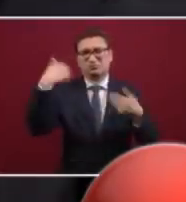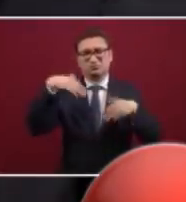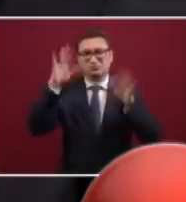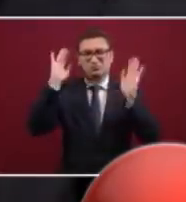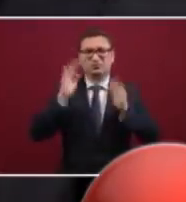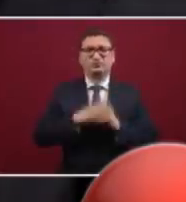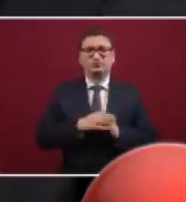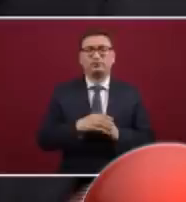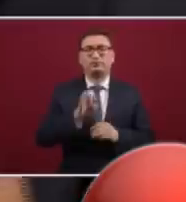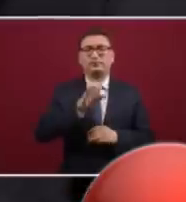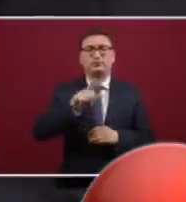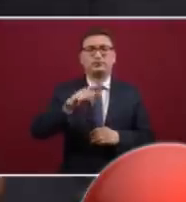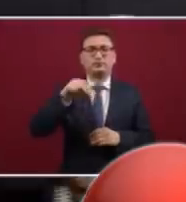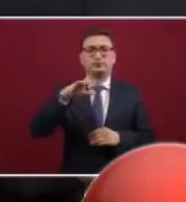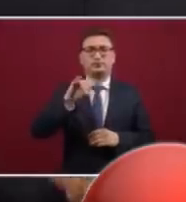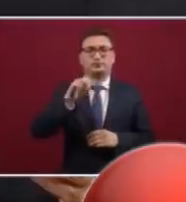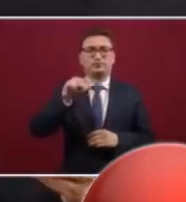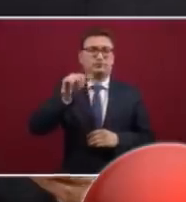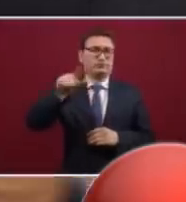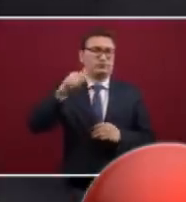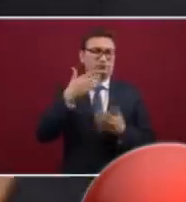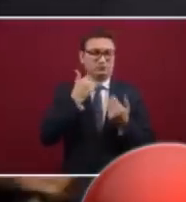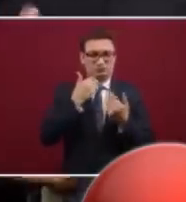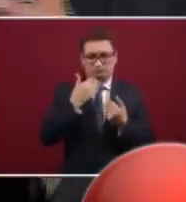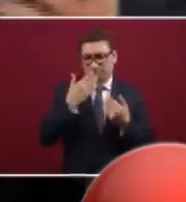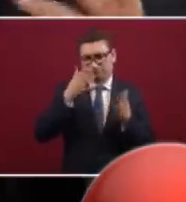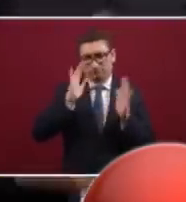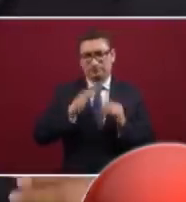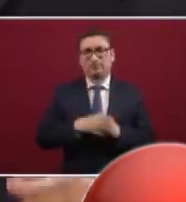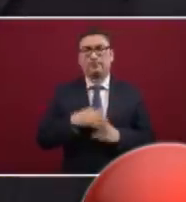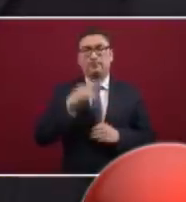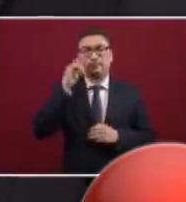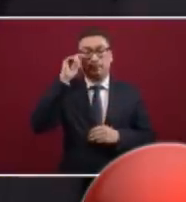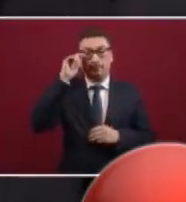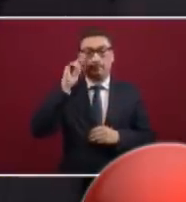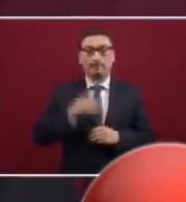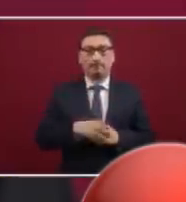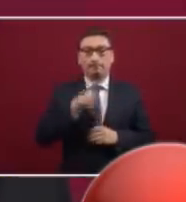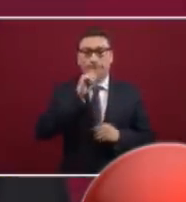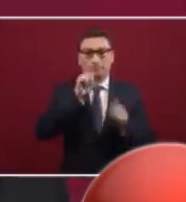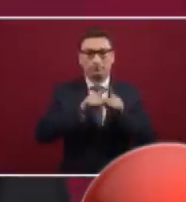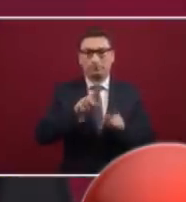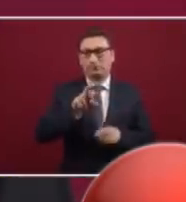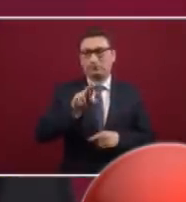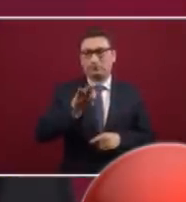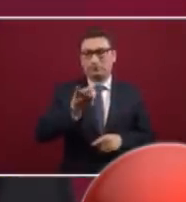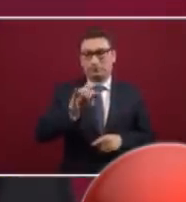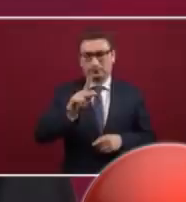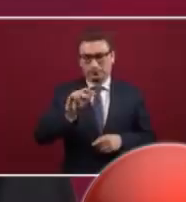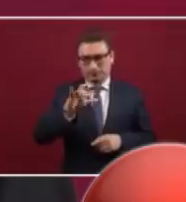existe El Nacional, ¿verdad? Sí. Lo mismo Riva Palacio,